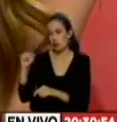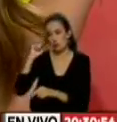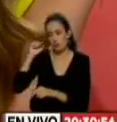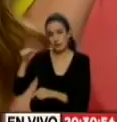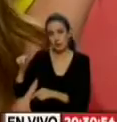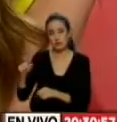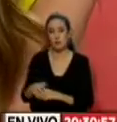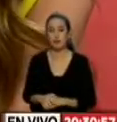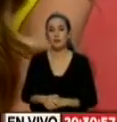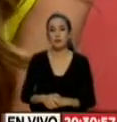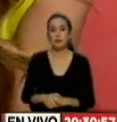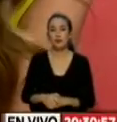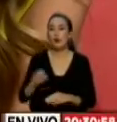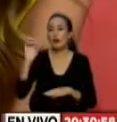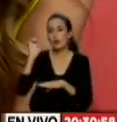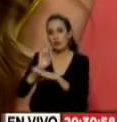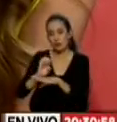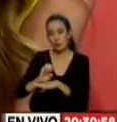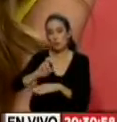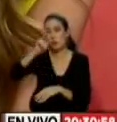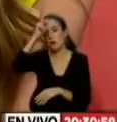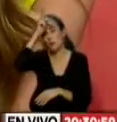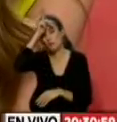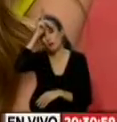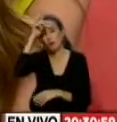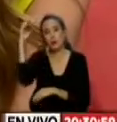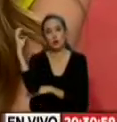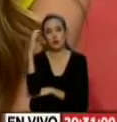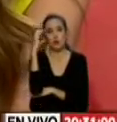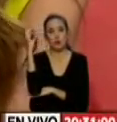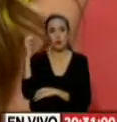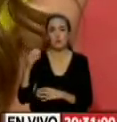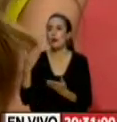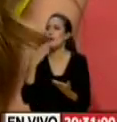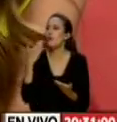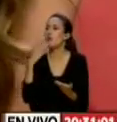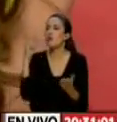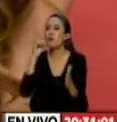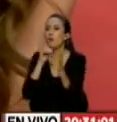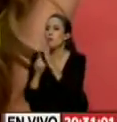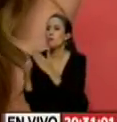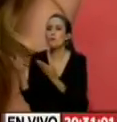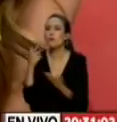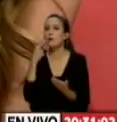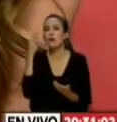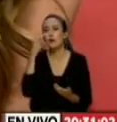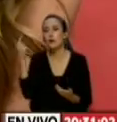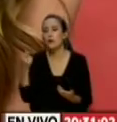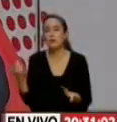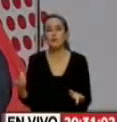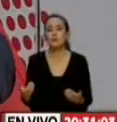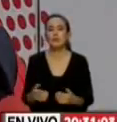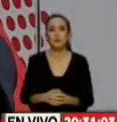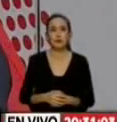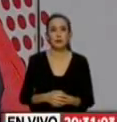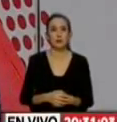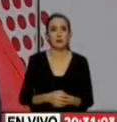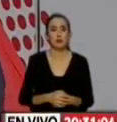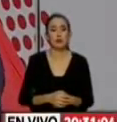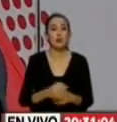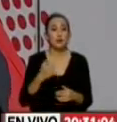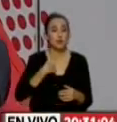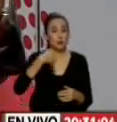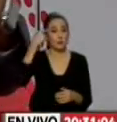nuestros países, en Ecuador, en Perú y en Colombia. ¿De qué forma ellos pueden demostrar? ¿Qué es lo que yo creo que se tiene que tomar nota?